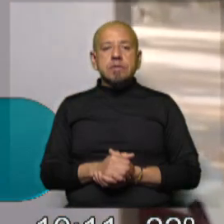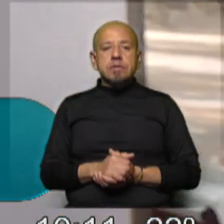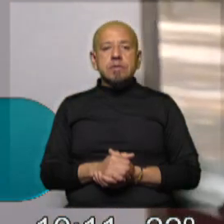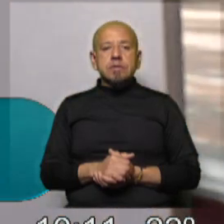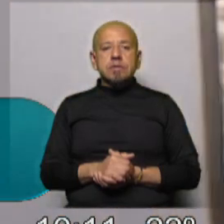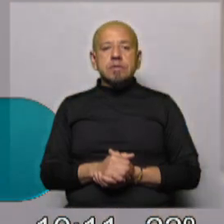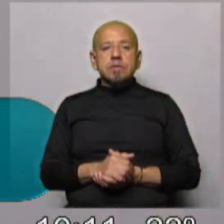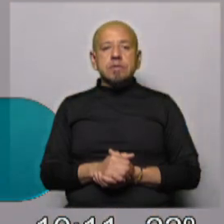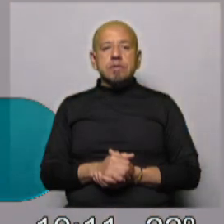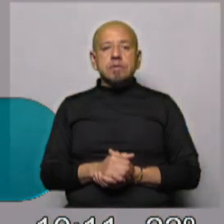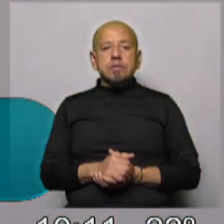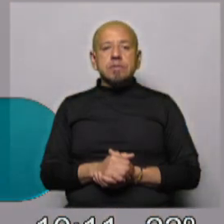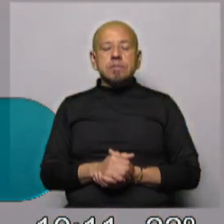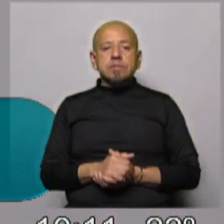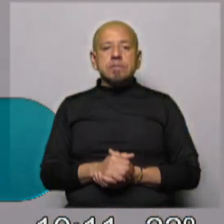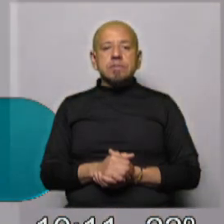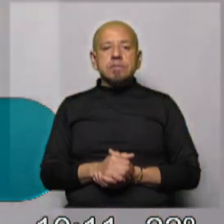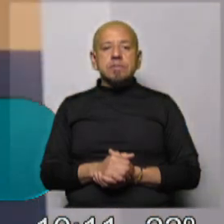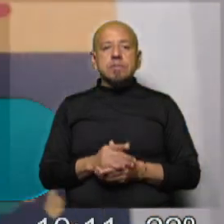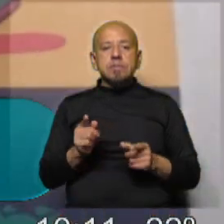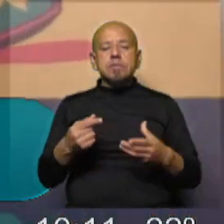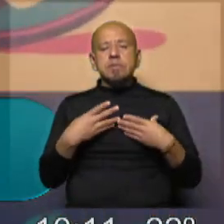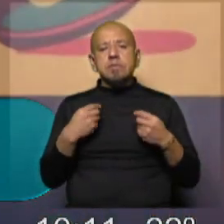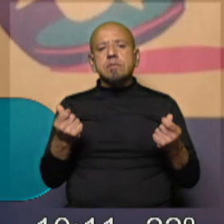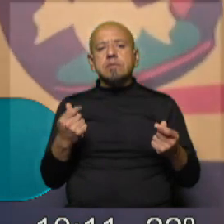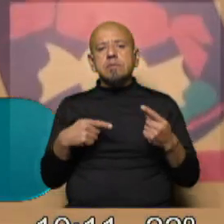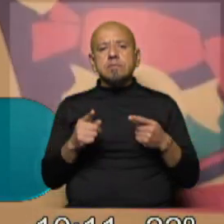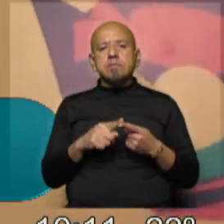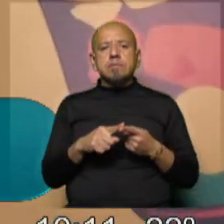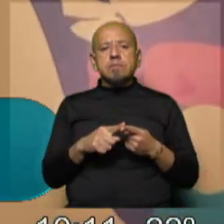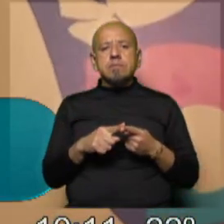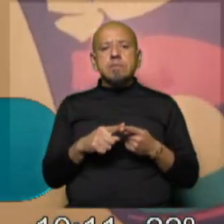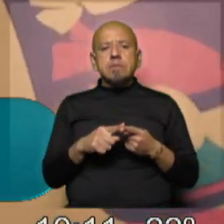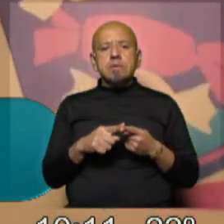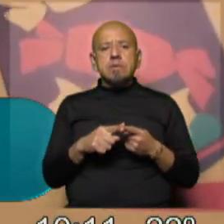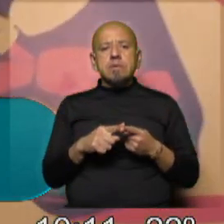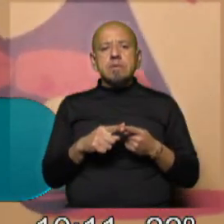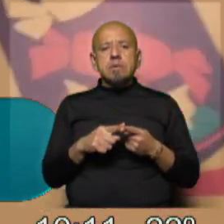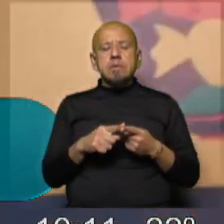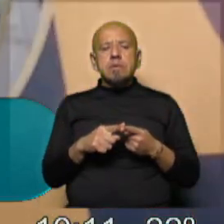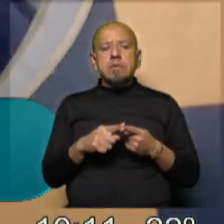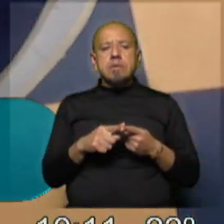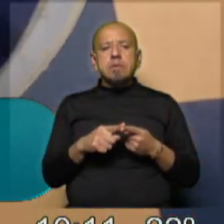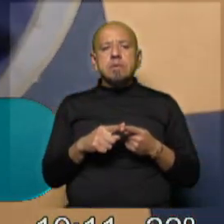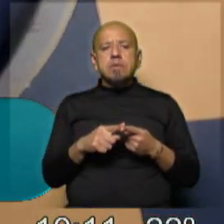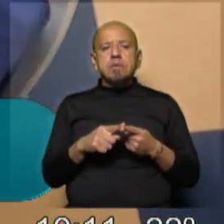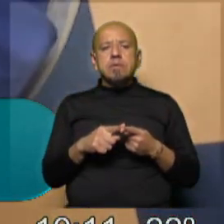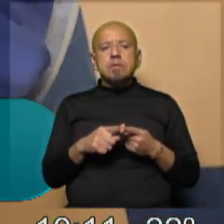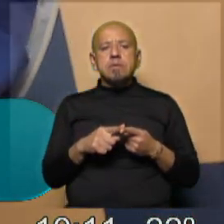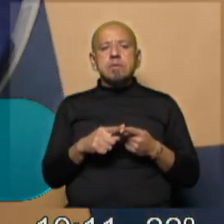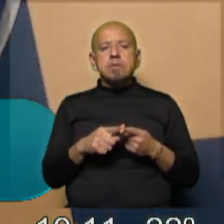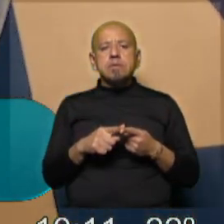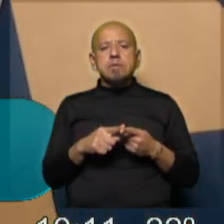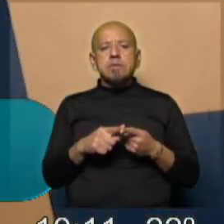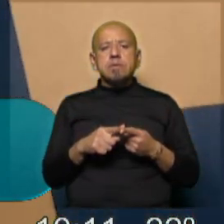¿Cómo me siento hoy? Vi que había uno con un clavo, puede ser que tenga un clavo, porque ayer fui, claro, creo que estaba acá de este